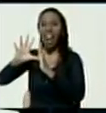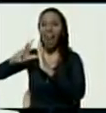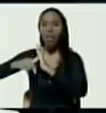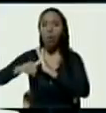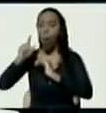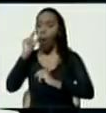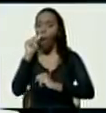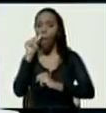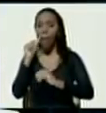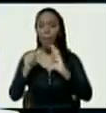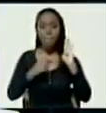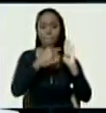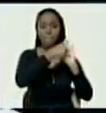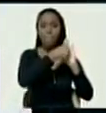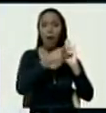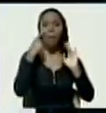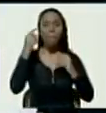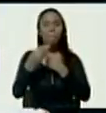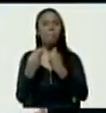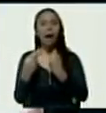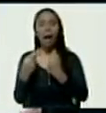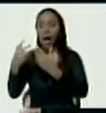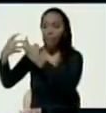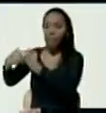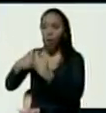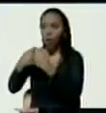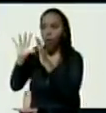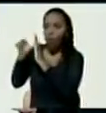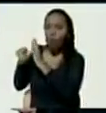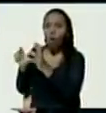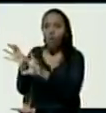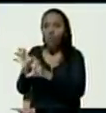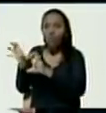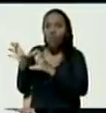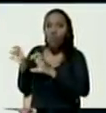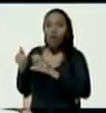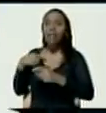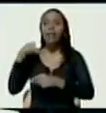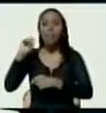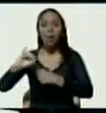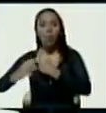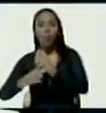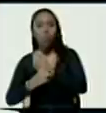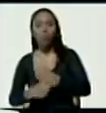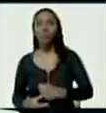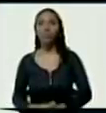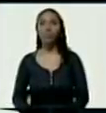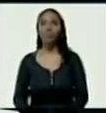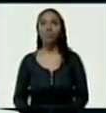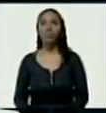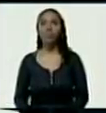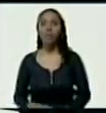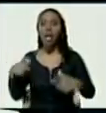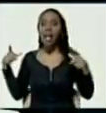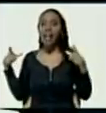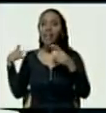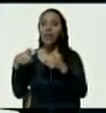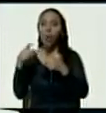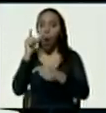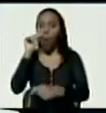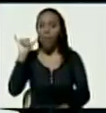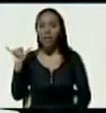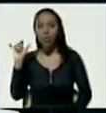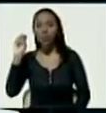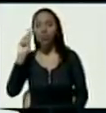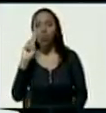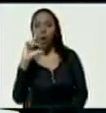Alejandro Betancourt para Estados Unidos y para Juan Guaidó. La reunión de Giuliani, sigue la nota